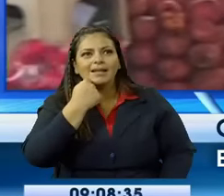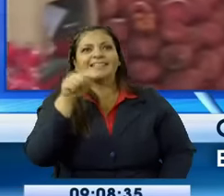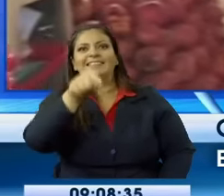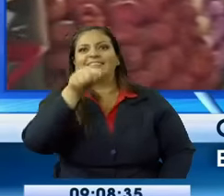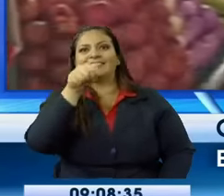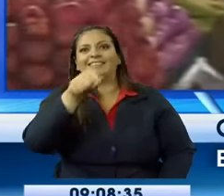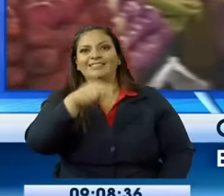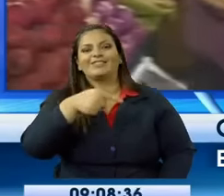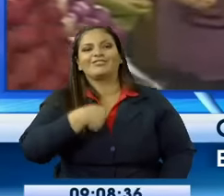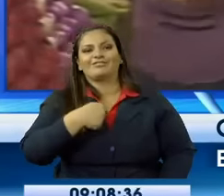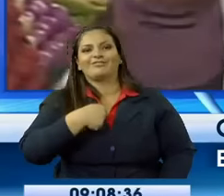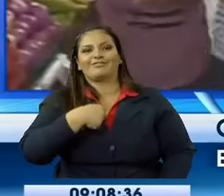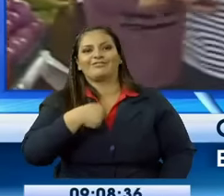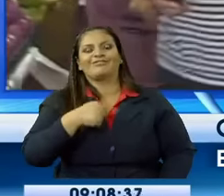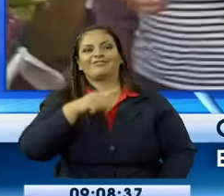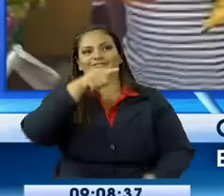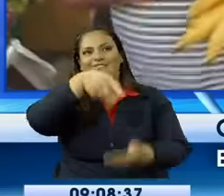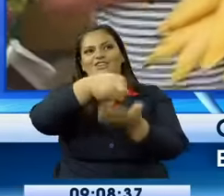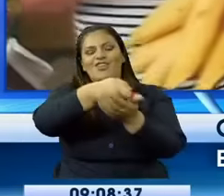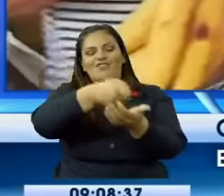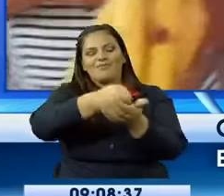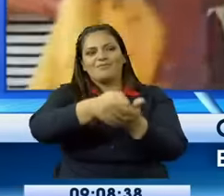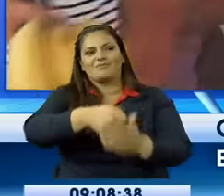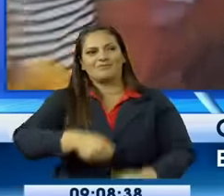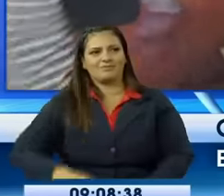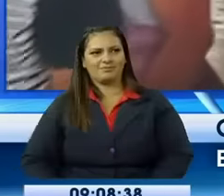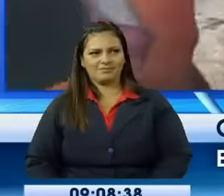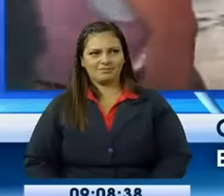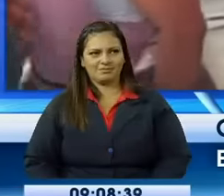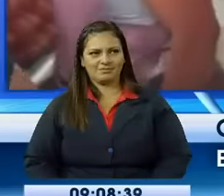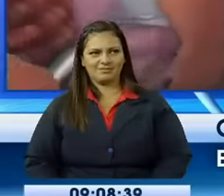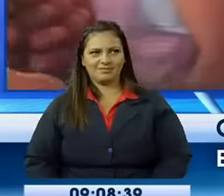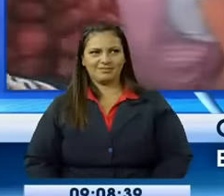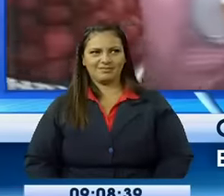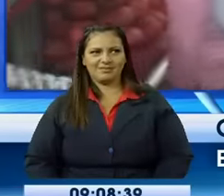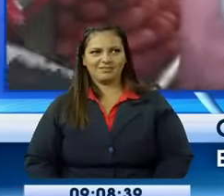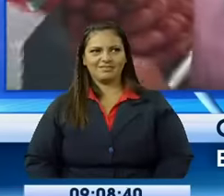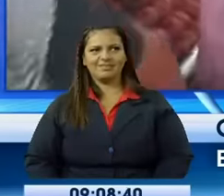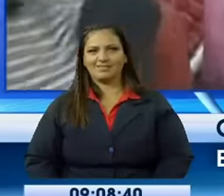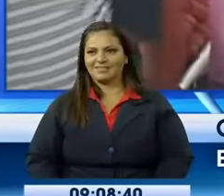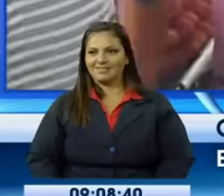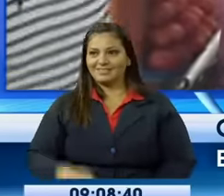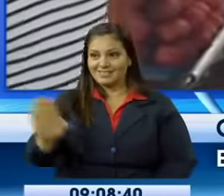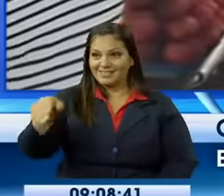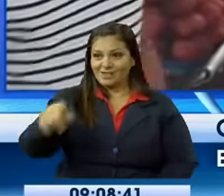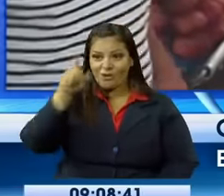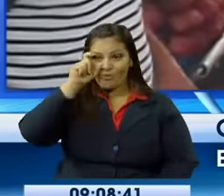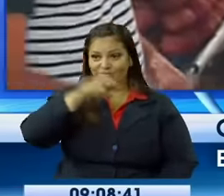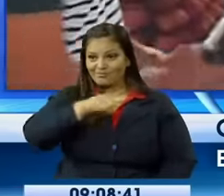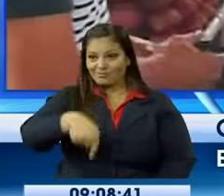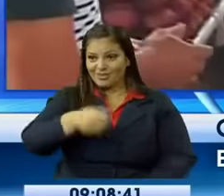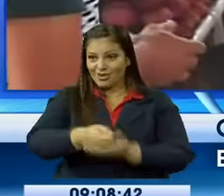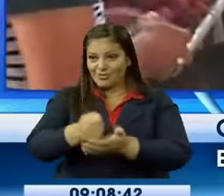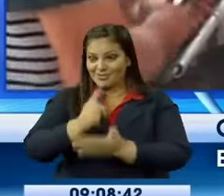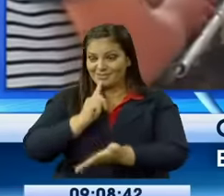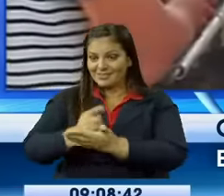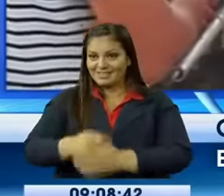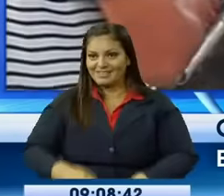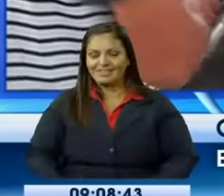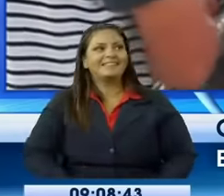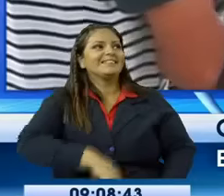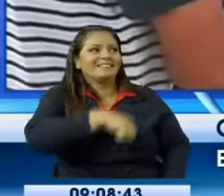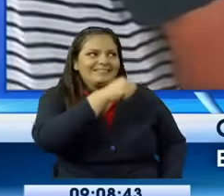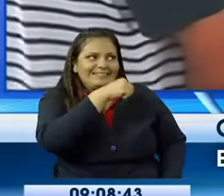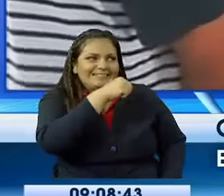Esa es mi casera. Esa que oiga, usted ahí. Es la caserita de Hugo, ¿no? Esa es la casera mía, sí, ella es la casera mía, ella. Manda saludos, oiga, le